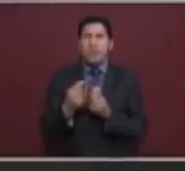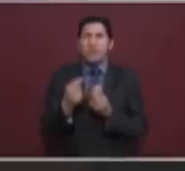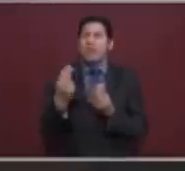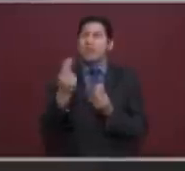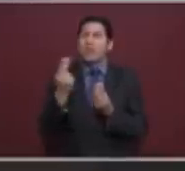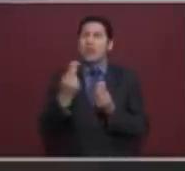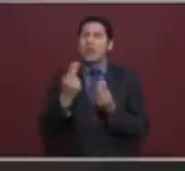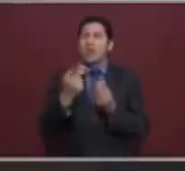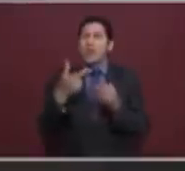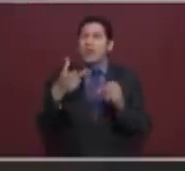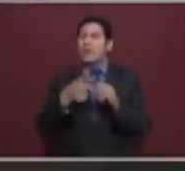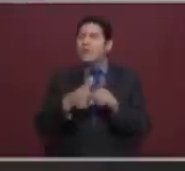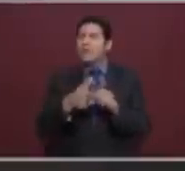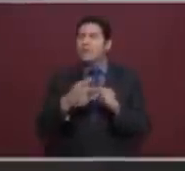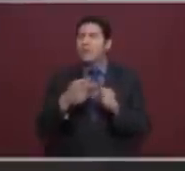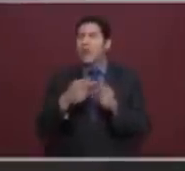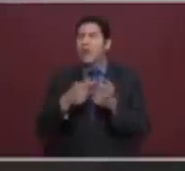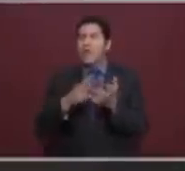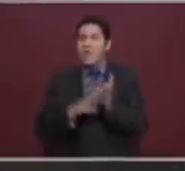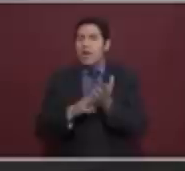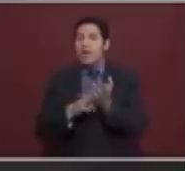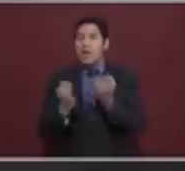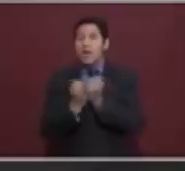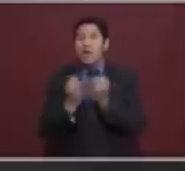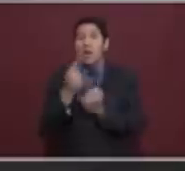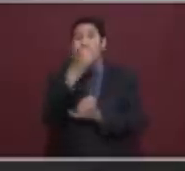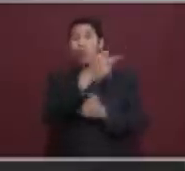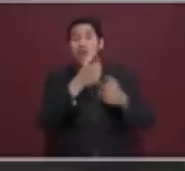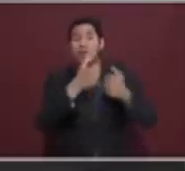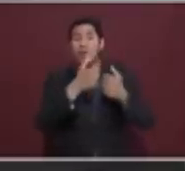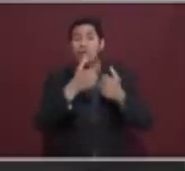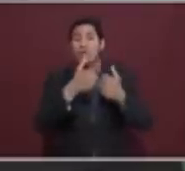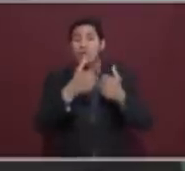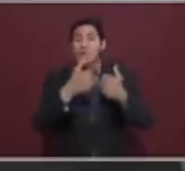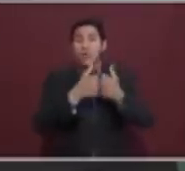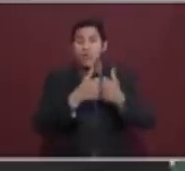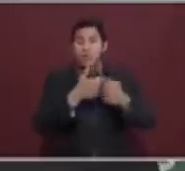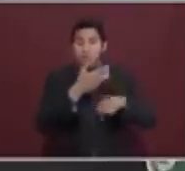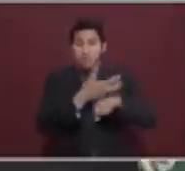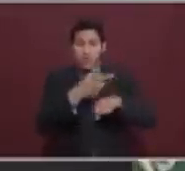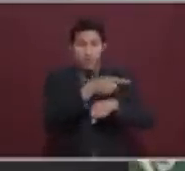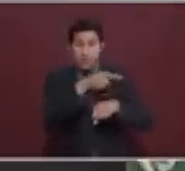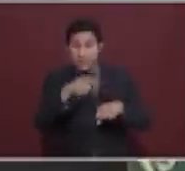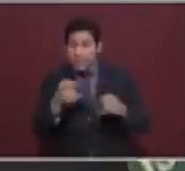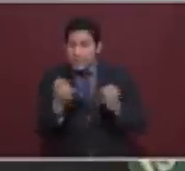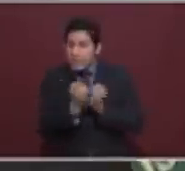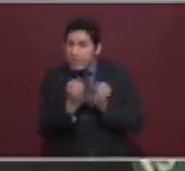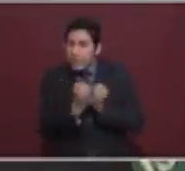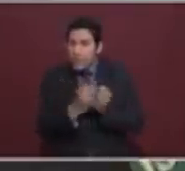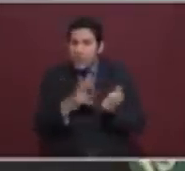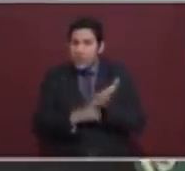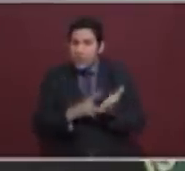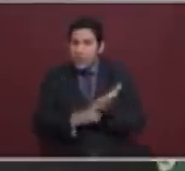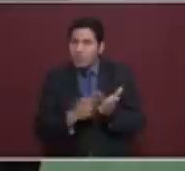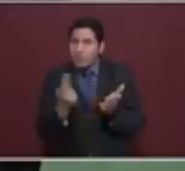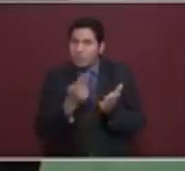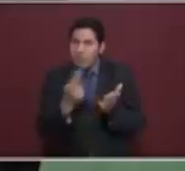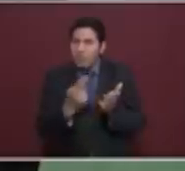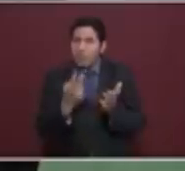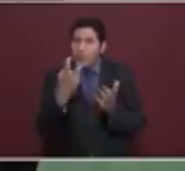cuesta del otro lado y así en los 3000